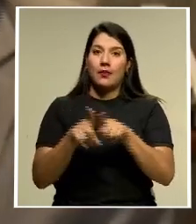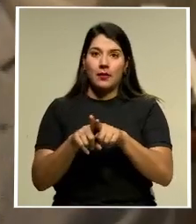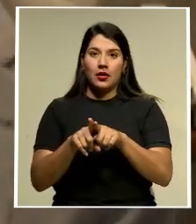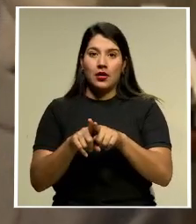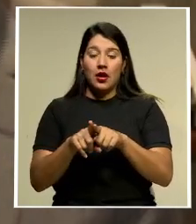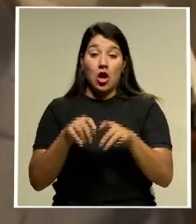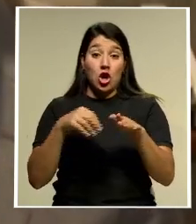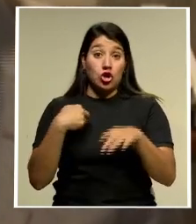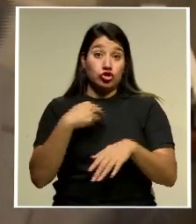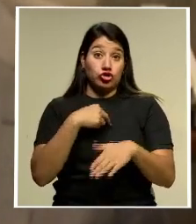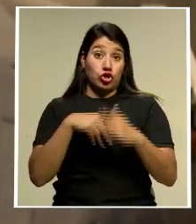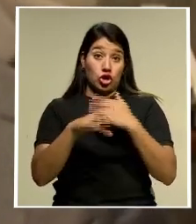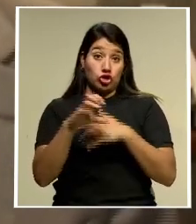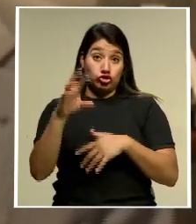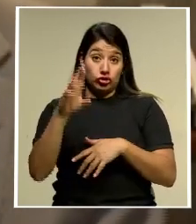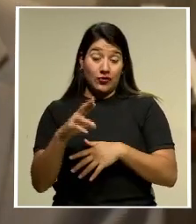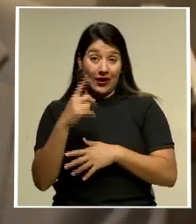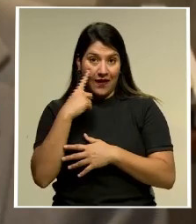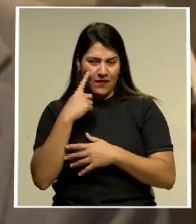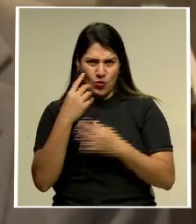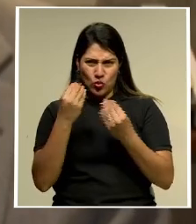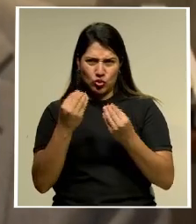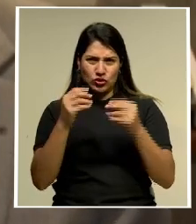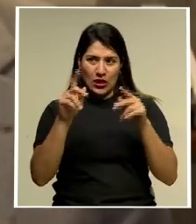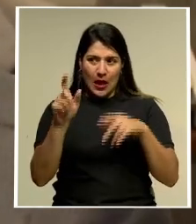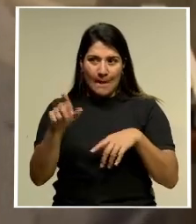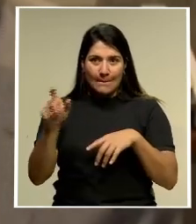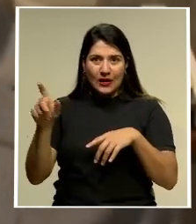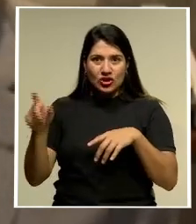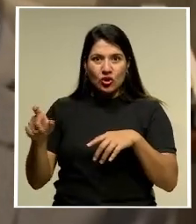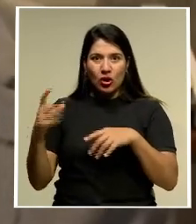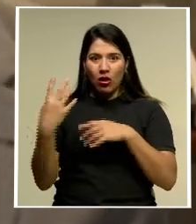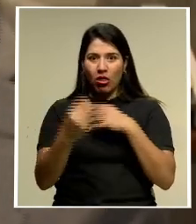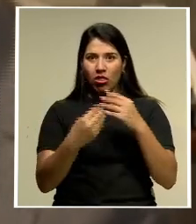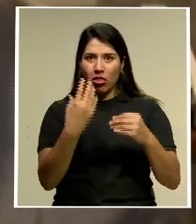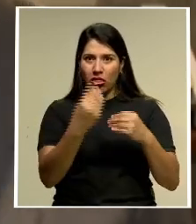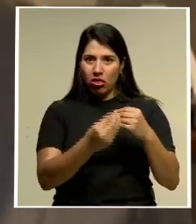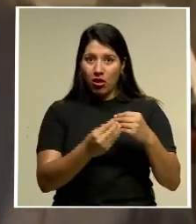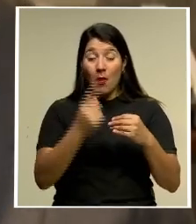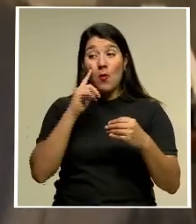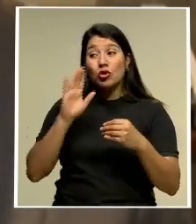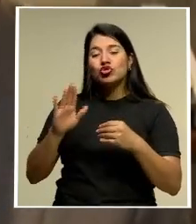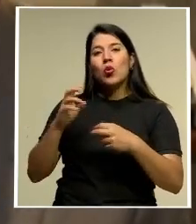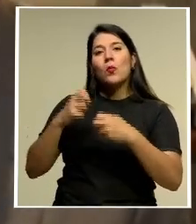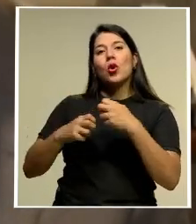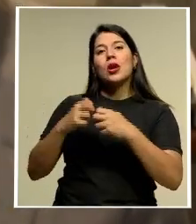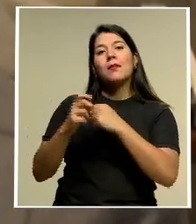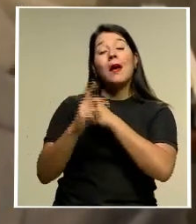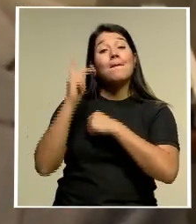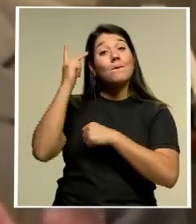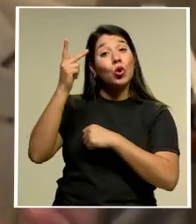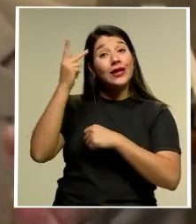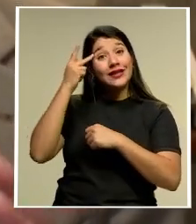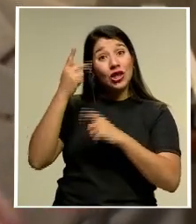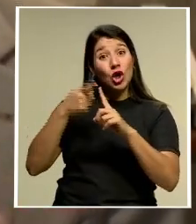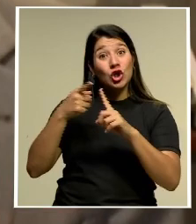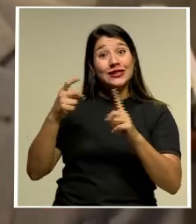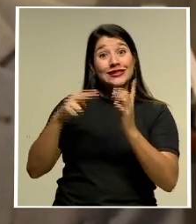nosotros en Costa Rica somos testigos de una migración también que surge de un conflicto político en el 2018 de Nicaragua, ¿verdad?